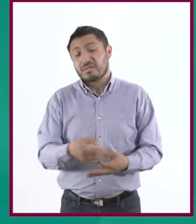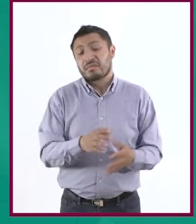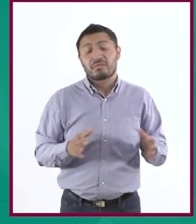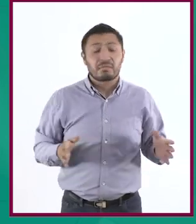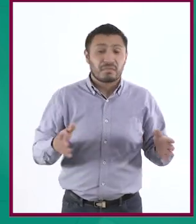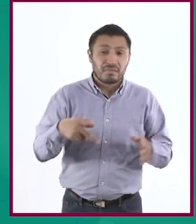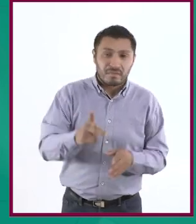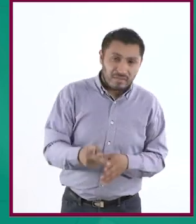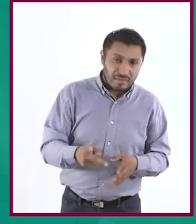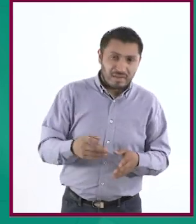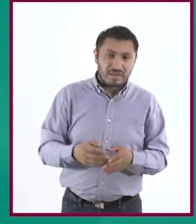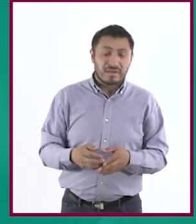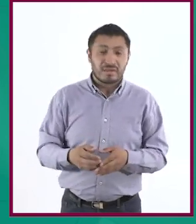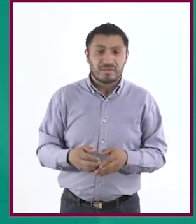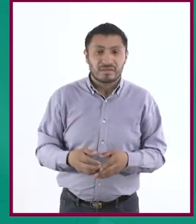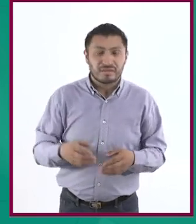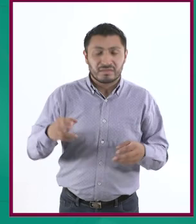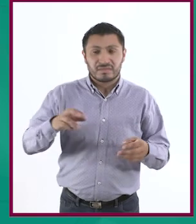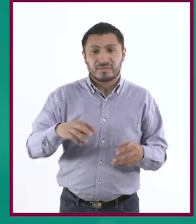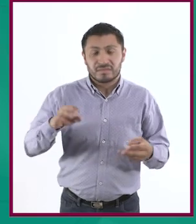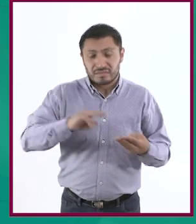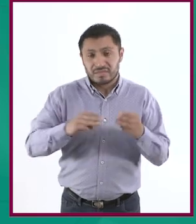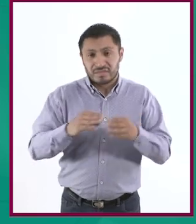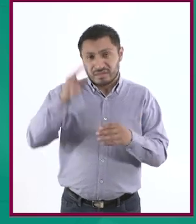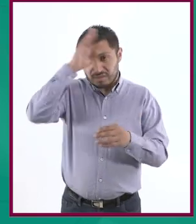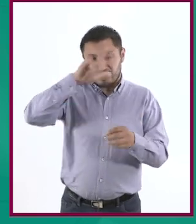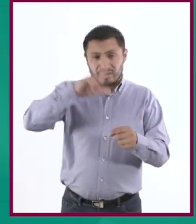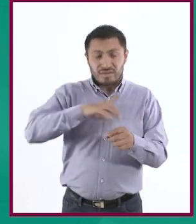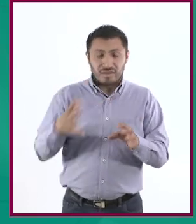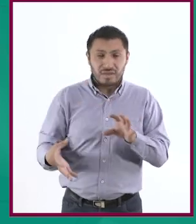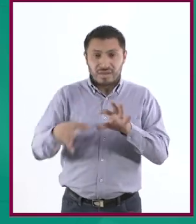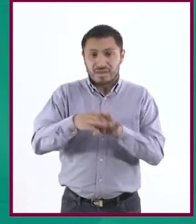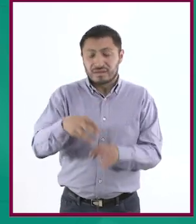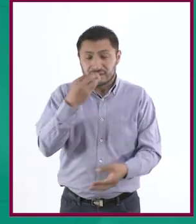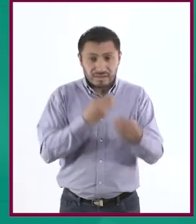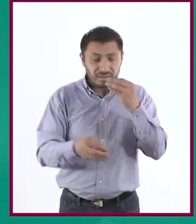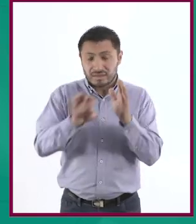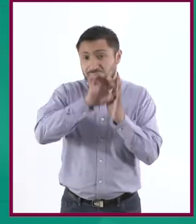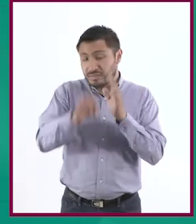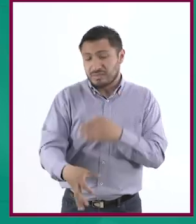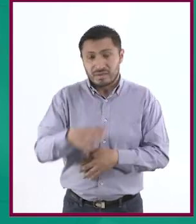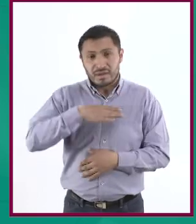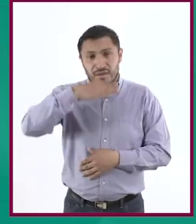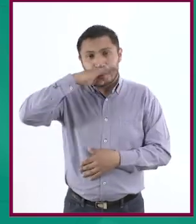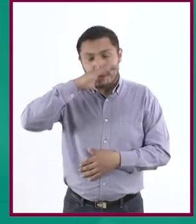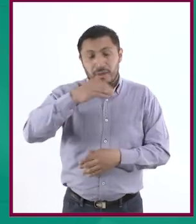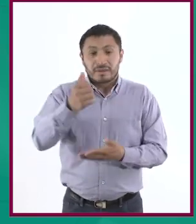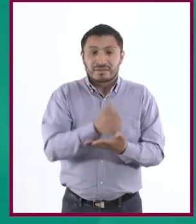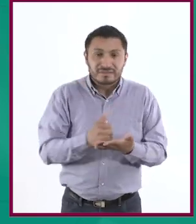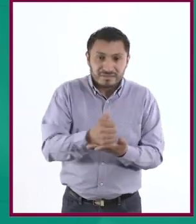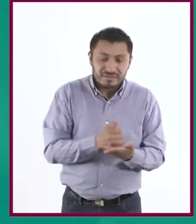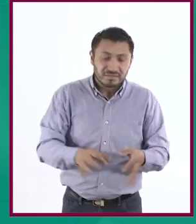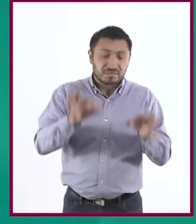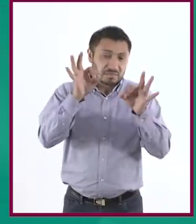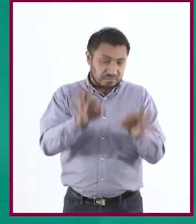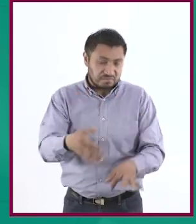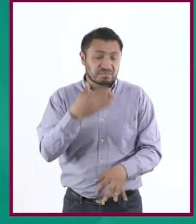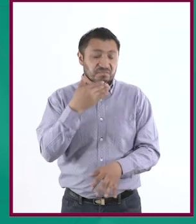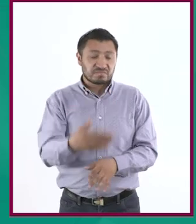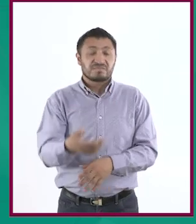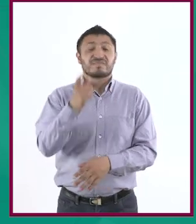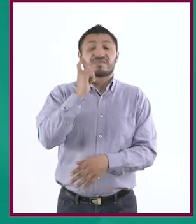pero que por razones culturales que tienen que ver con la alimentación, por ejemplo, hay un maíz azul muy bueno que